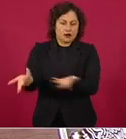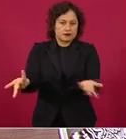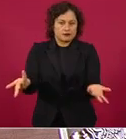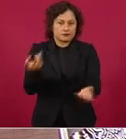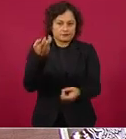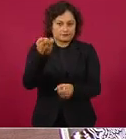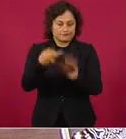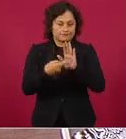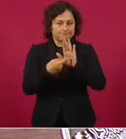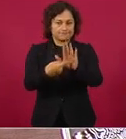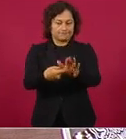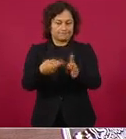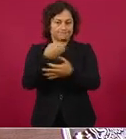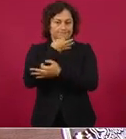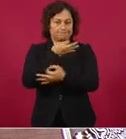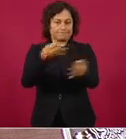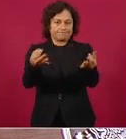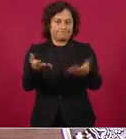Y